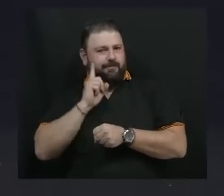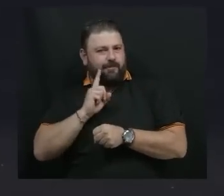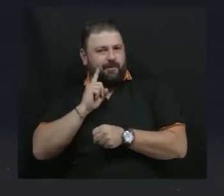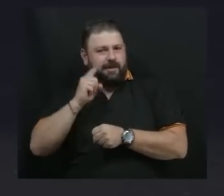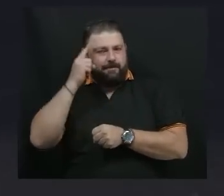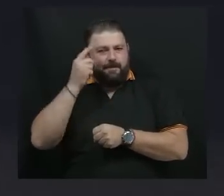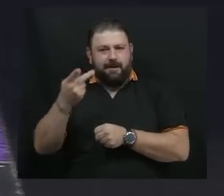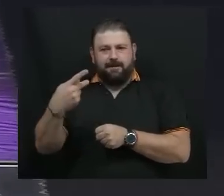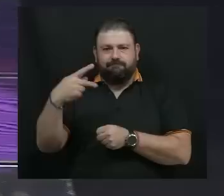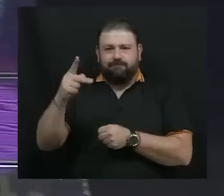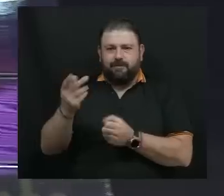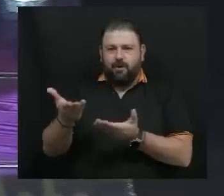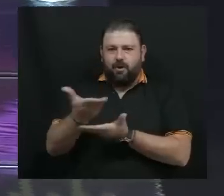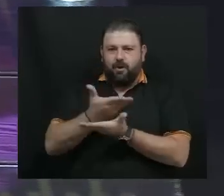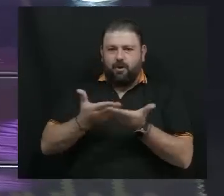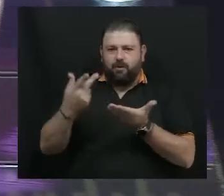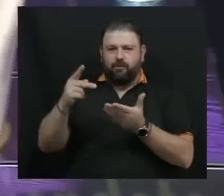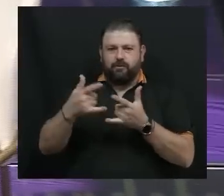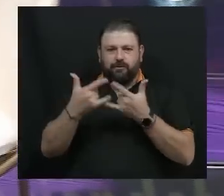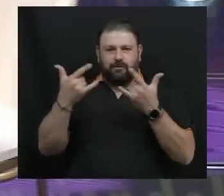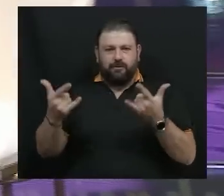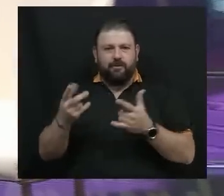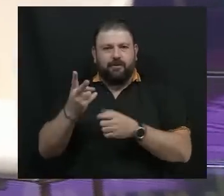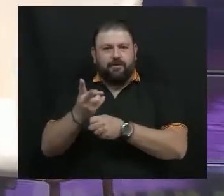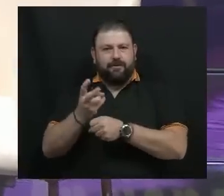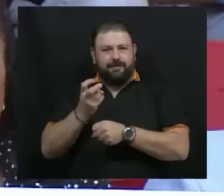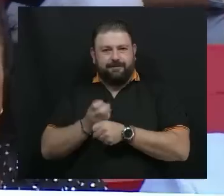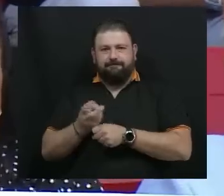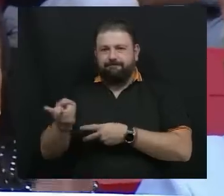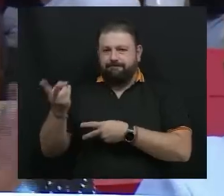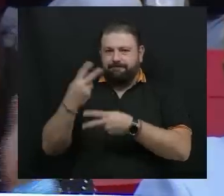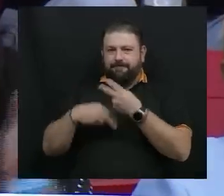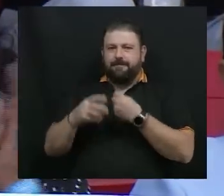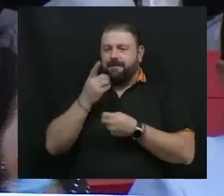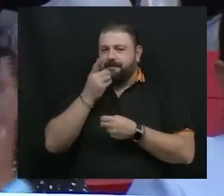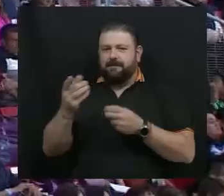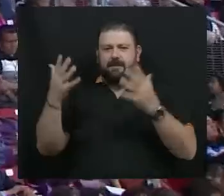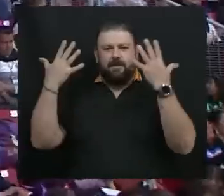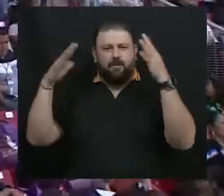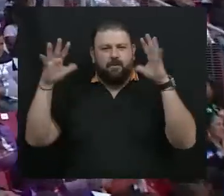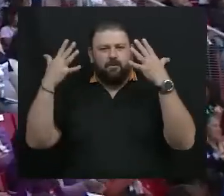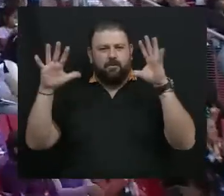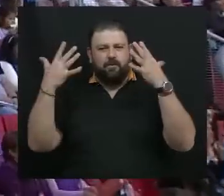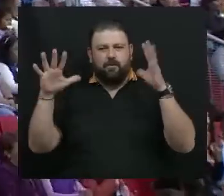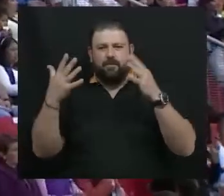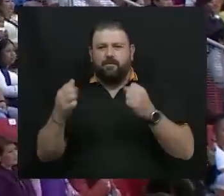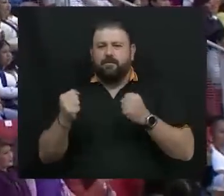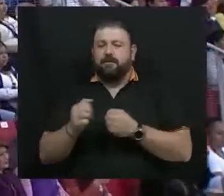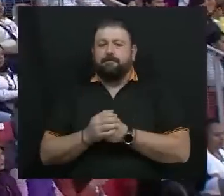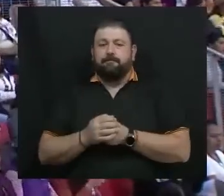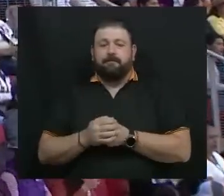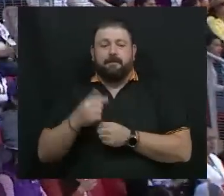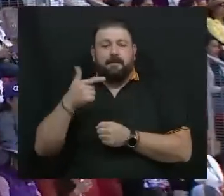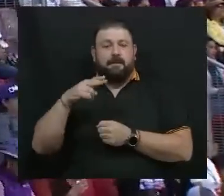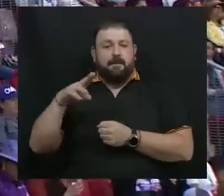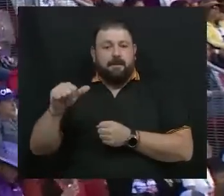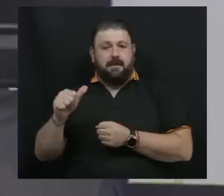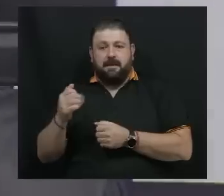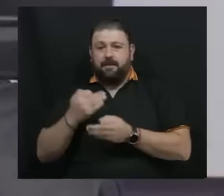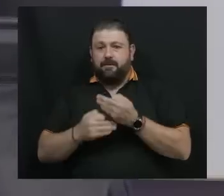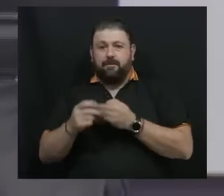de la junta de oportunidad. ¿Les parece? Invitemos a Nina Calimán. Démosle un aplauso, por favor, a Nina. Bueno, bienvenida, Nina. Oye, Nina, ¿tú te